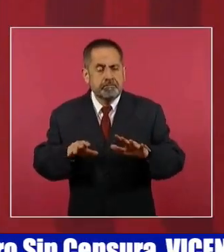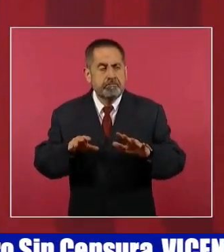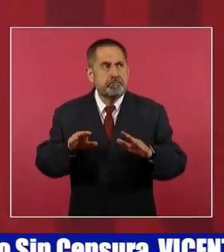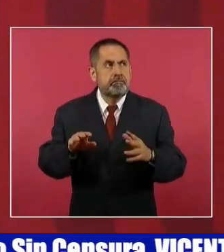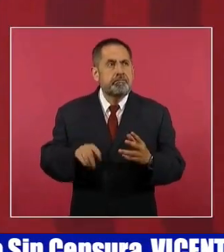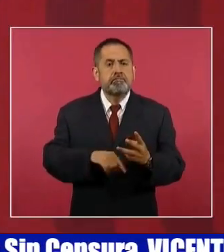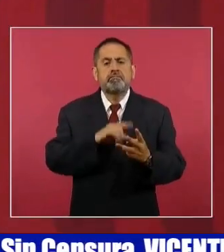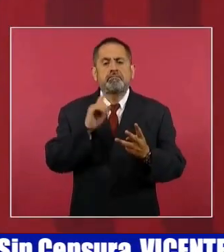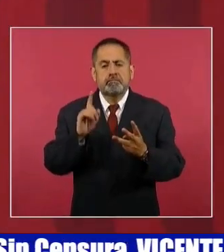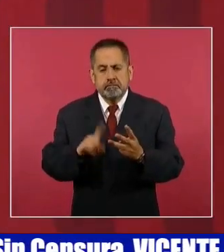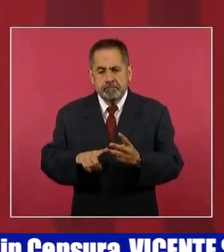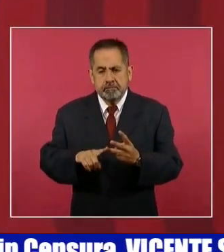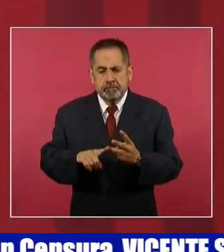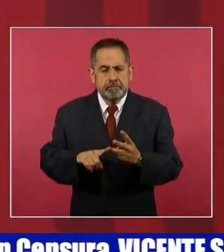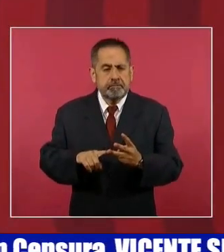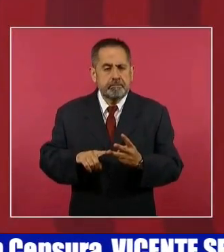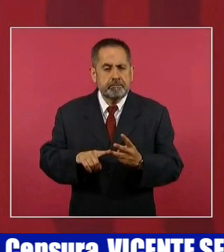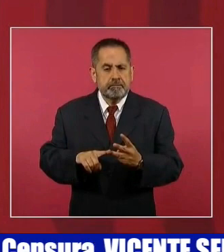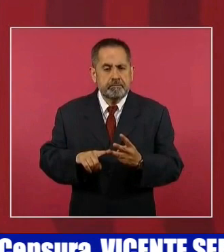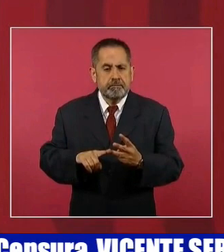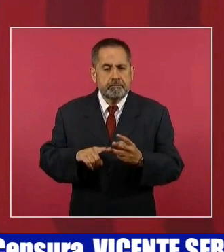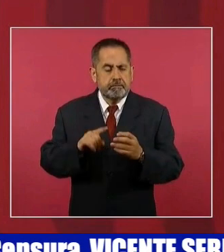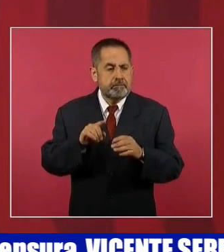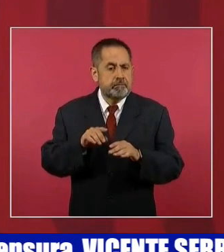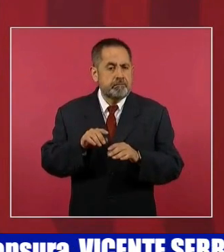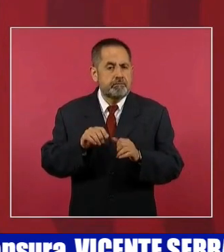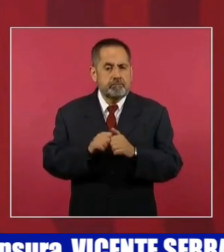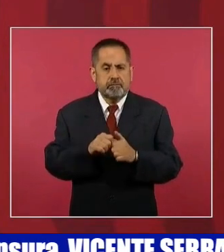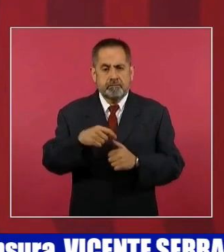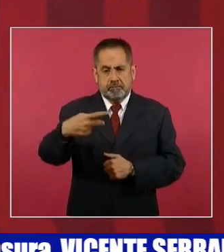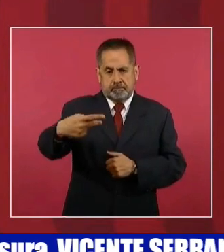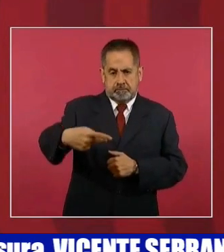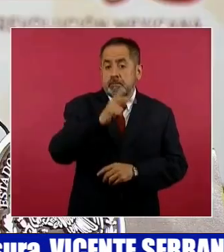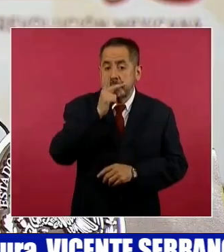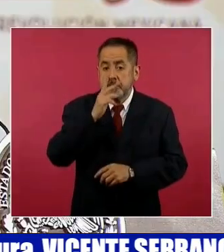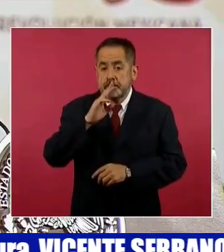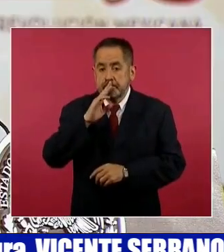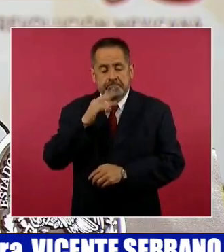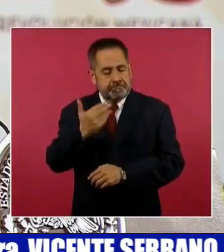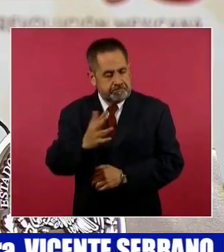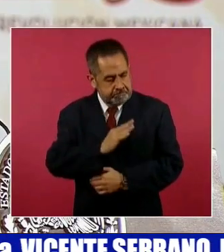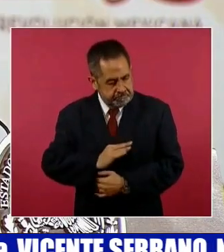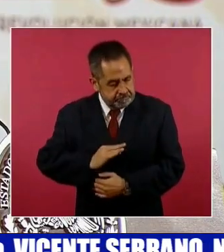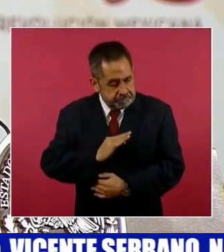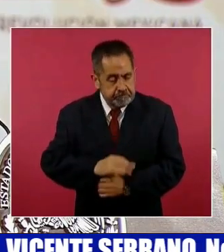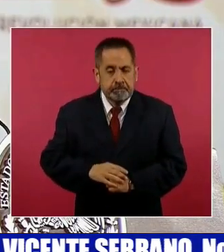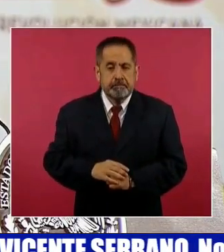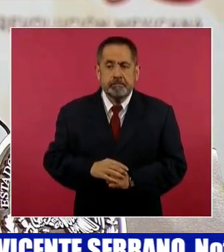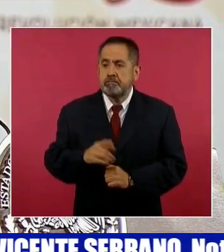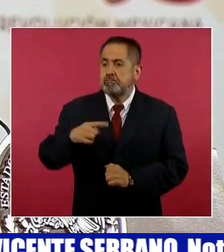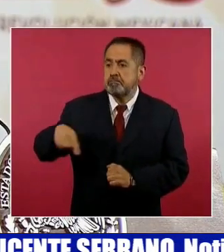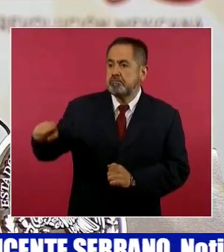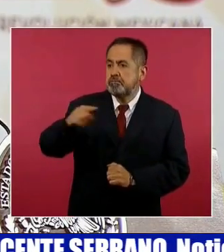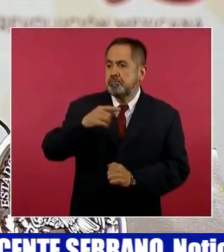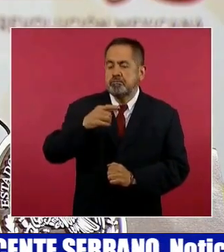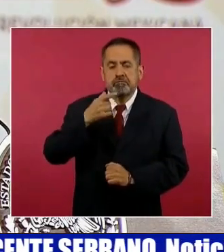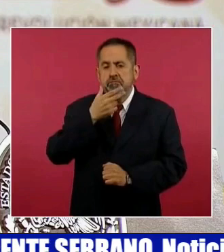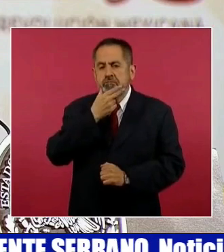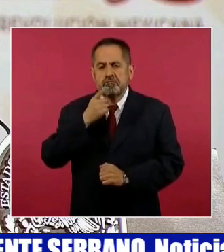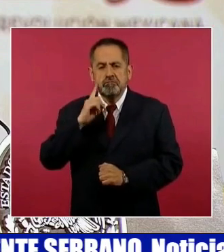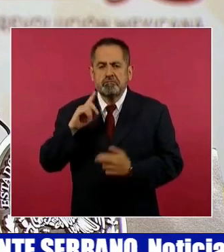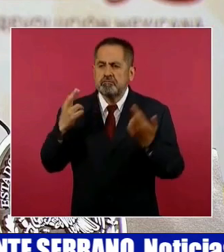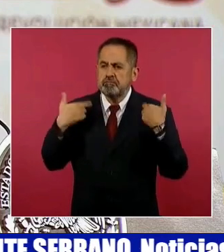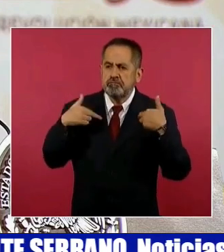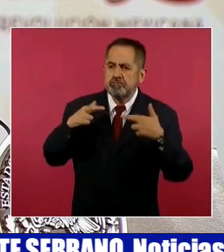clasismo, de la discriminación. Y es que en espacios como los de Carlos Alarraqui, se le está abriendo